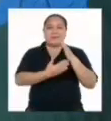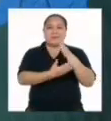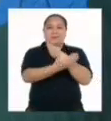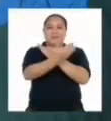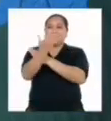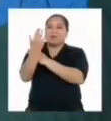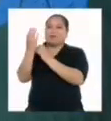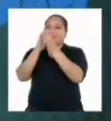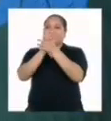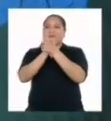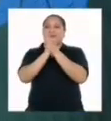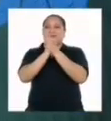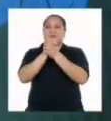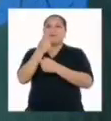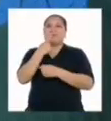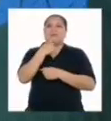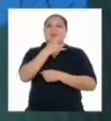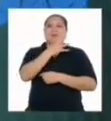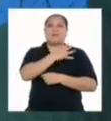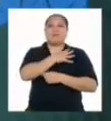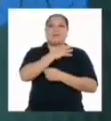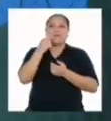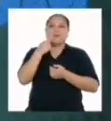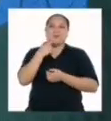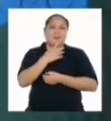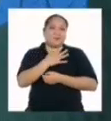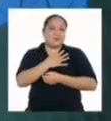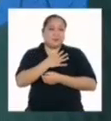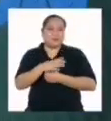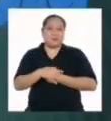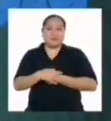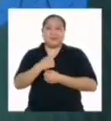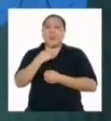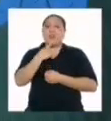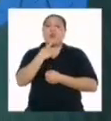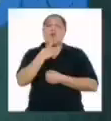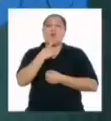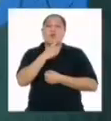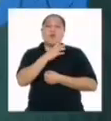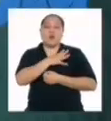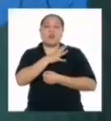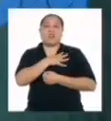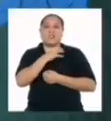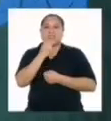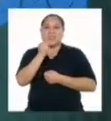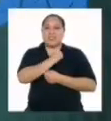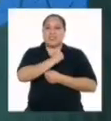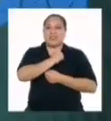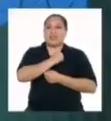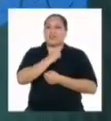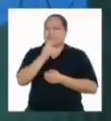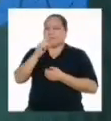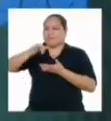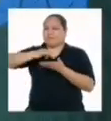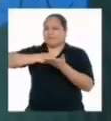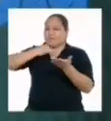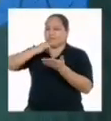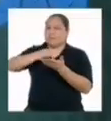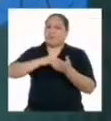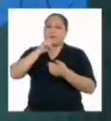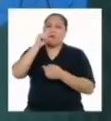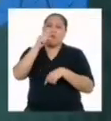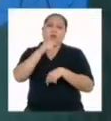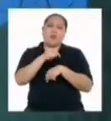Buenos días, amigas y amigos de cuarto de secundaria. Hoy hemos recibido varios comentarios en relación al poco tiempo que